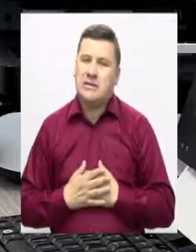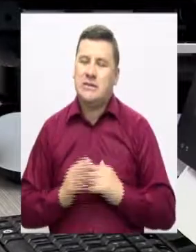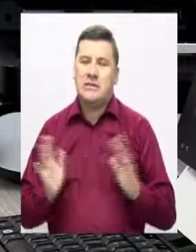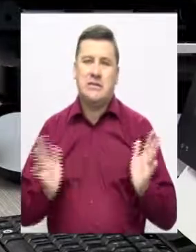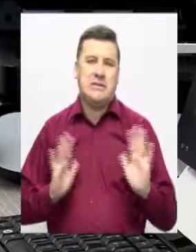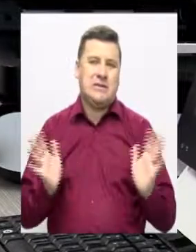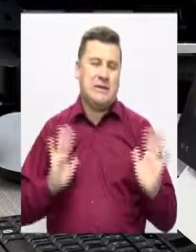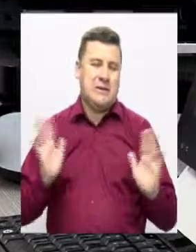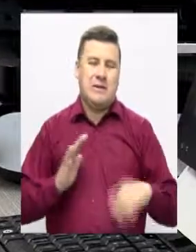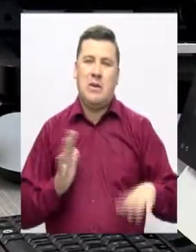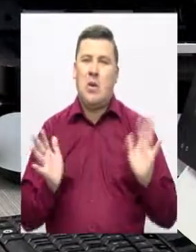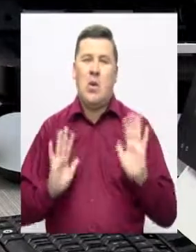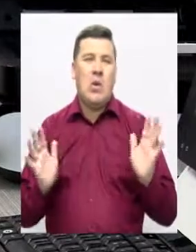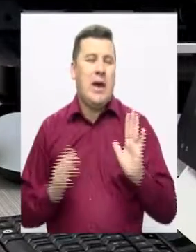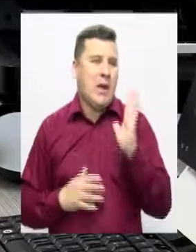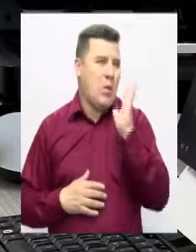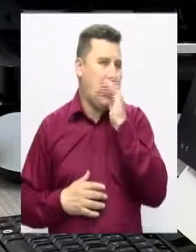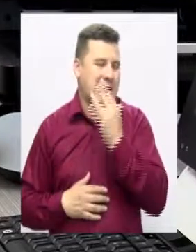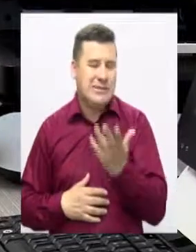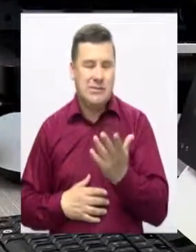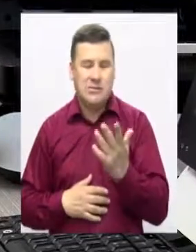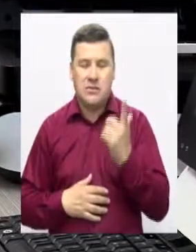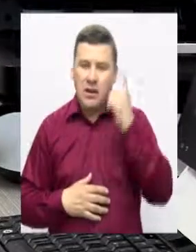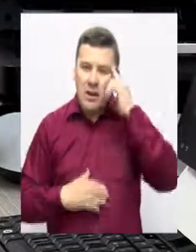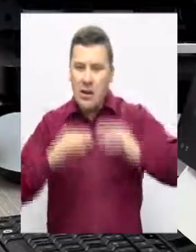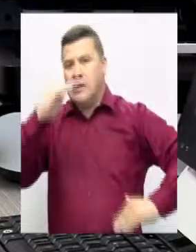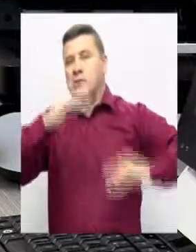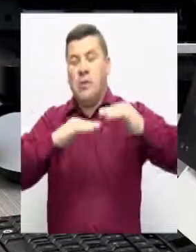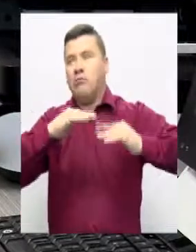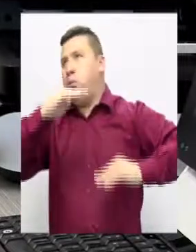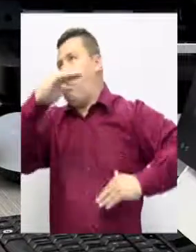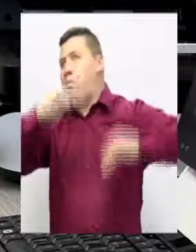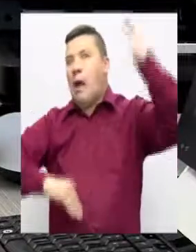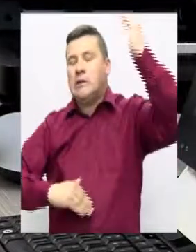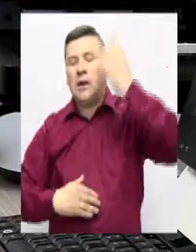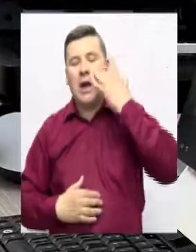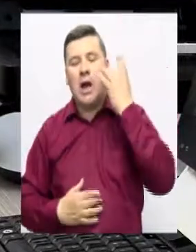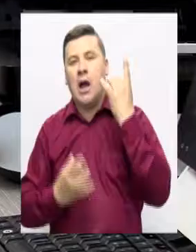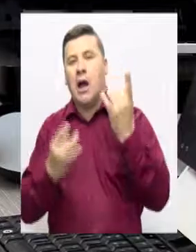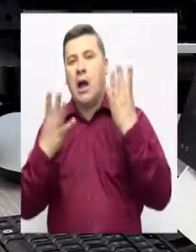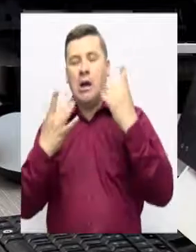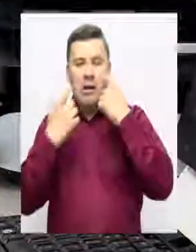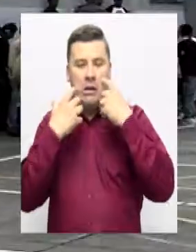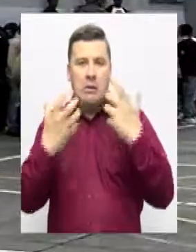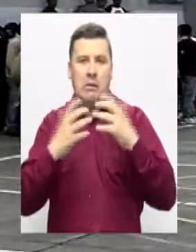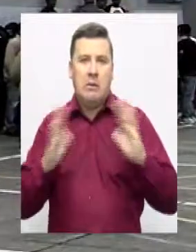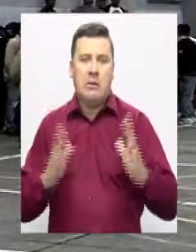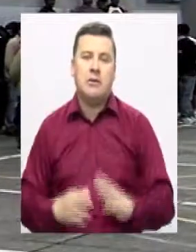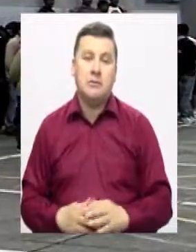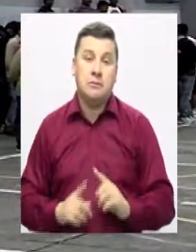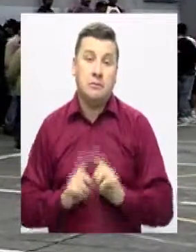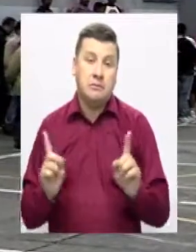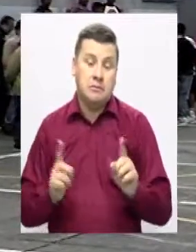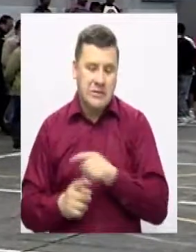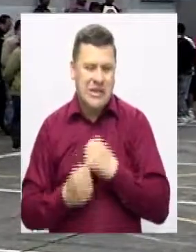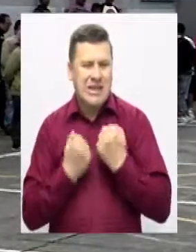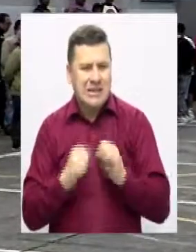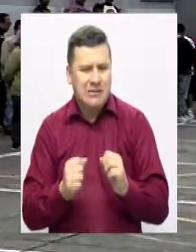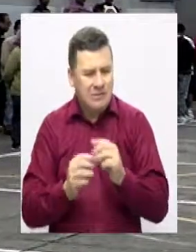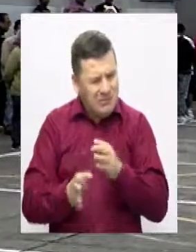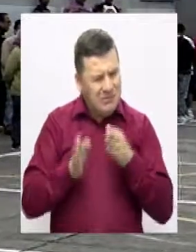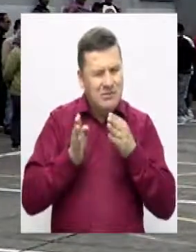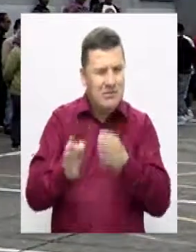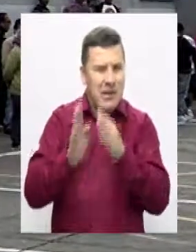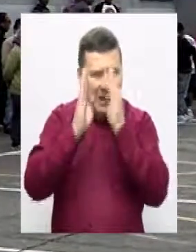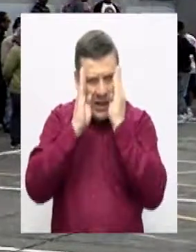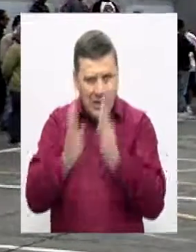Eso ya supera cualquier capacidad de asombro que pueda tener un observador externo. Si bien los esfuerzos se han encaminado